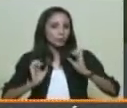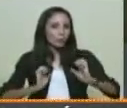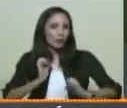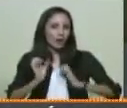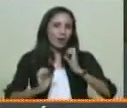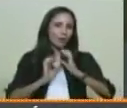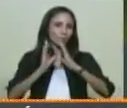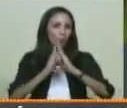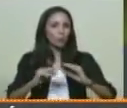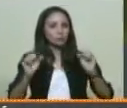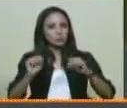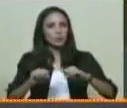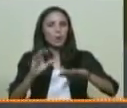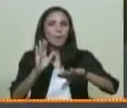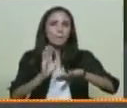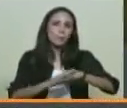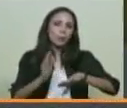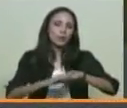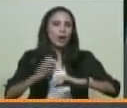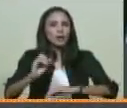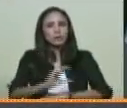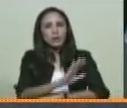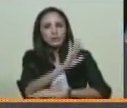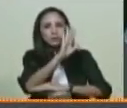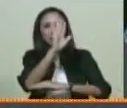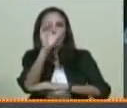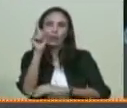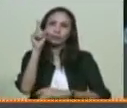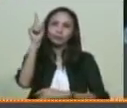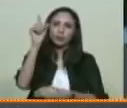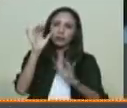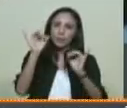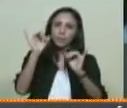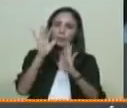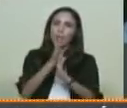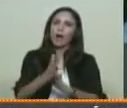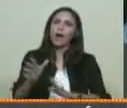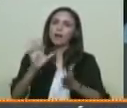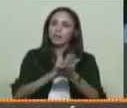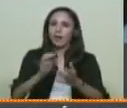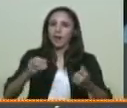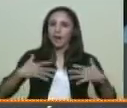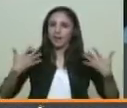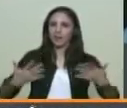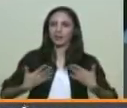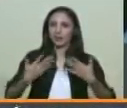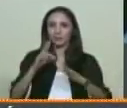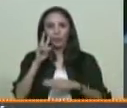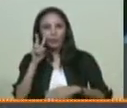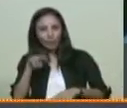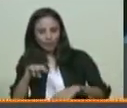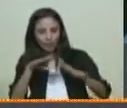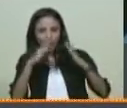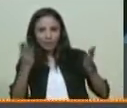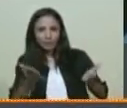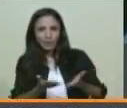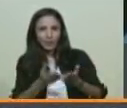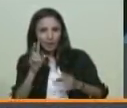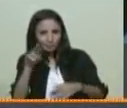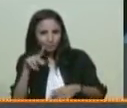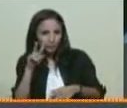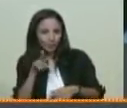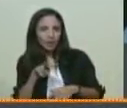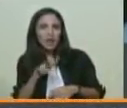que esté, va a estar feliz, viendo que estamos siguiendo su legado y recordando con su canto